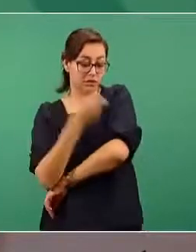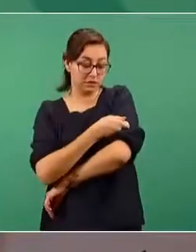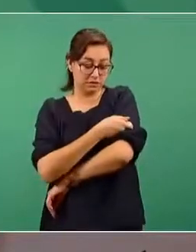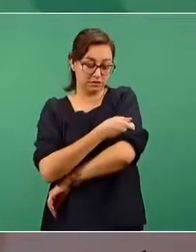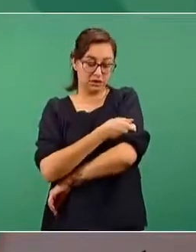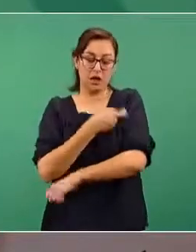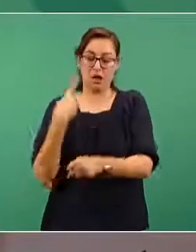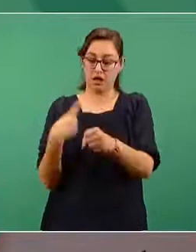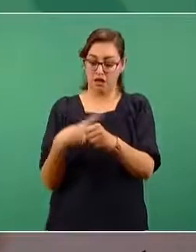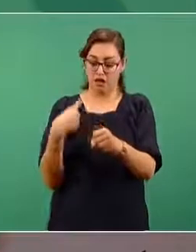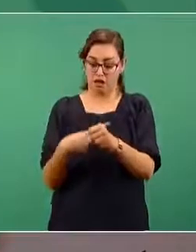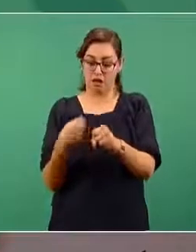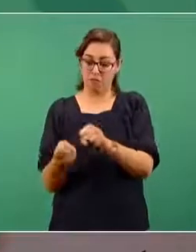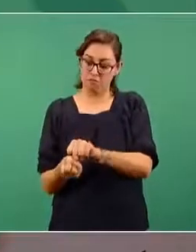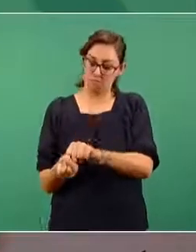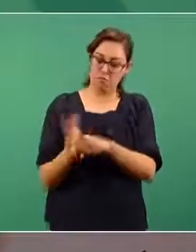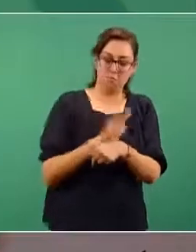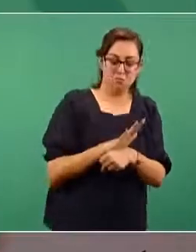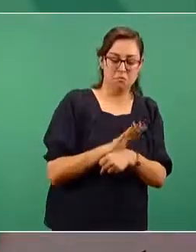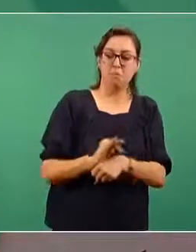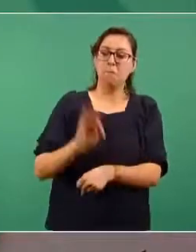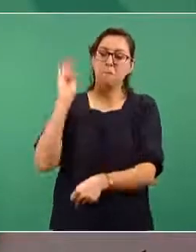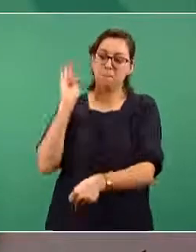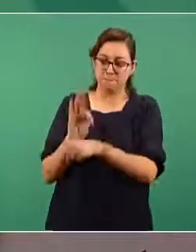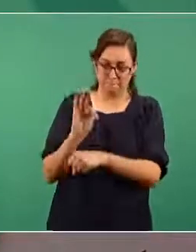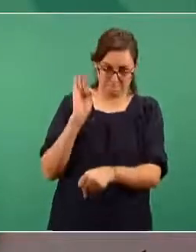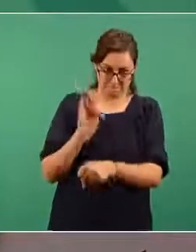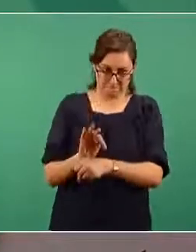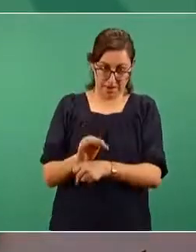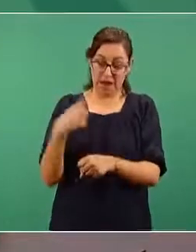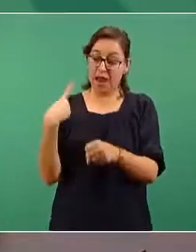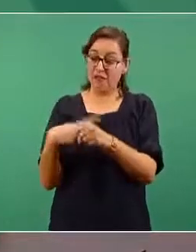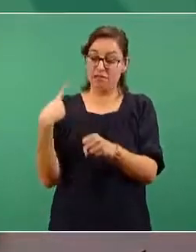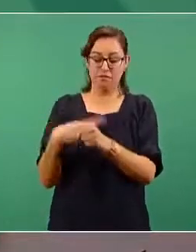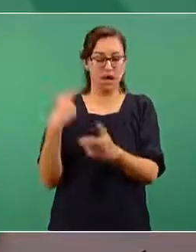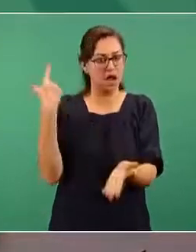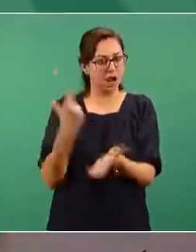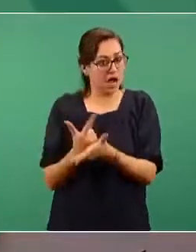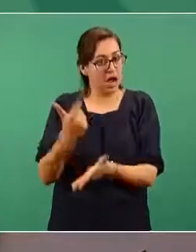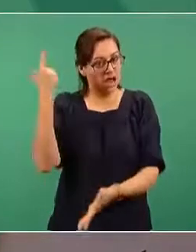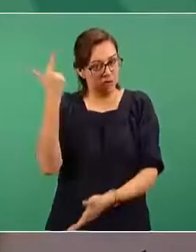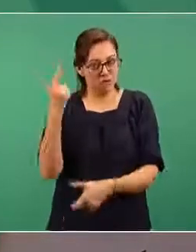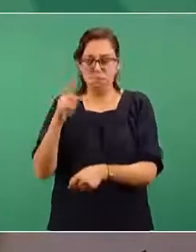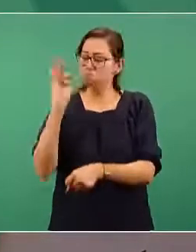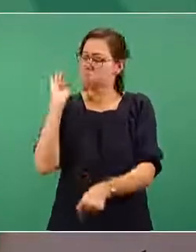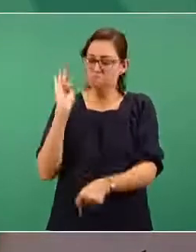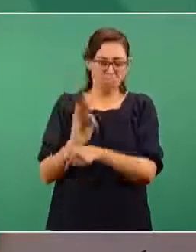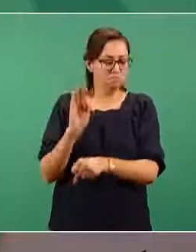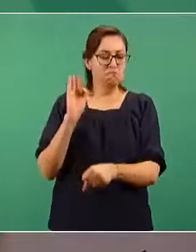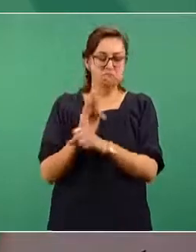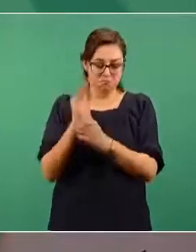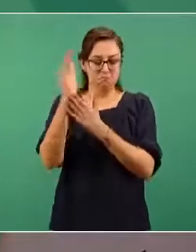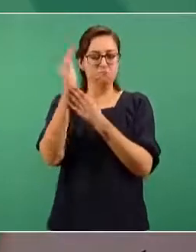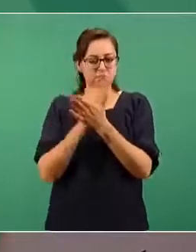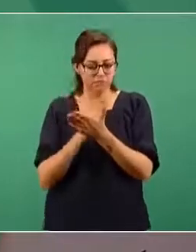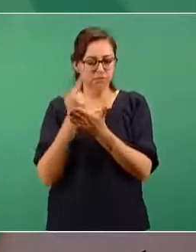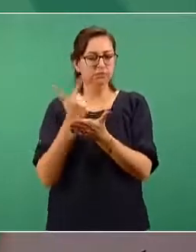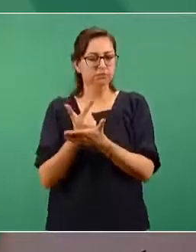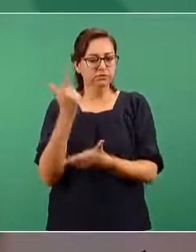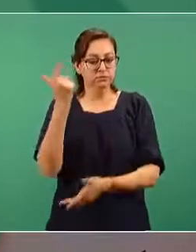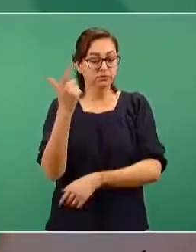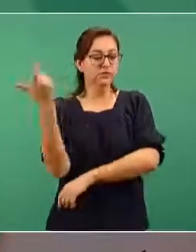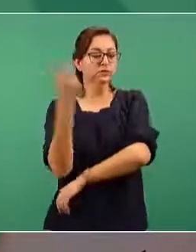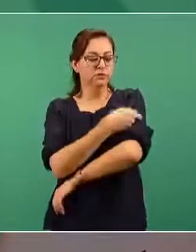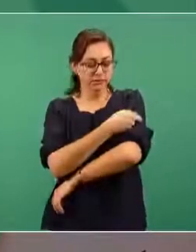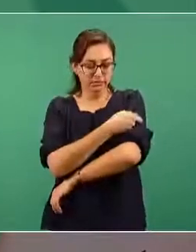enfermedad, con mucho mayor énfasis contra la enfermedad grave, y que la aplicación de la vacuna